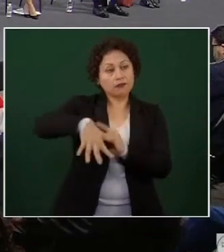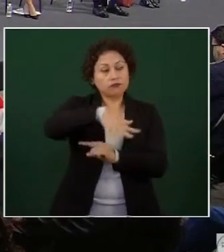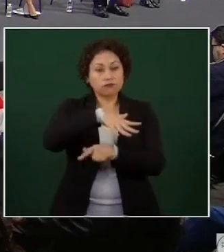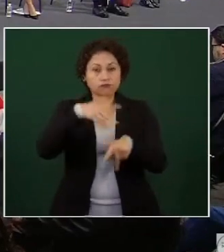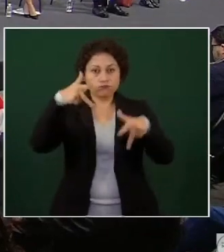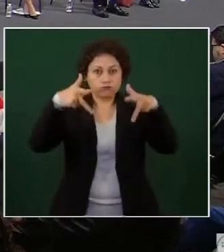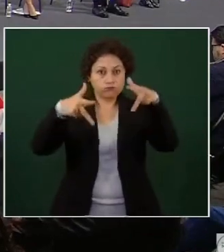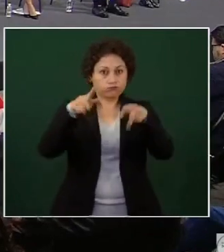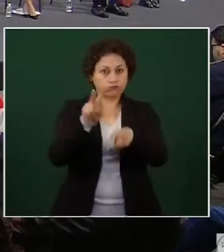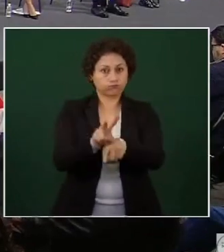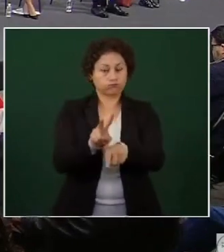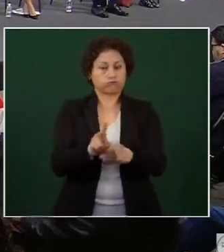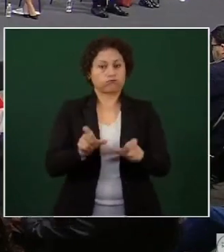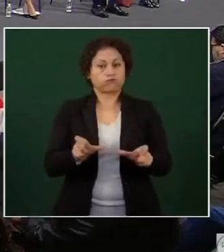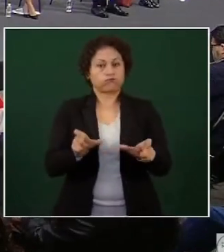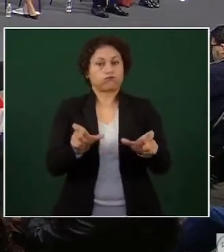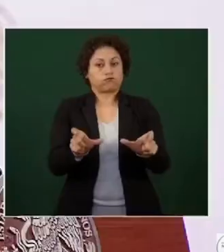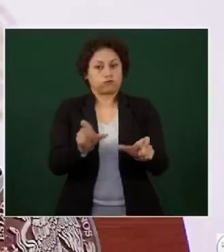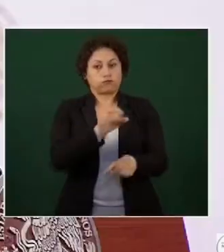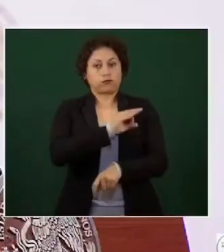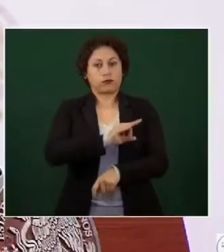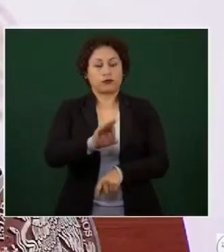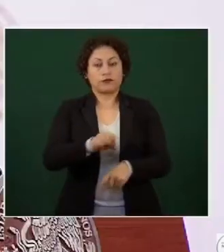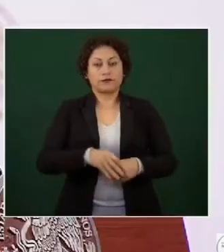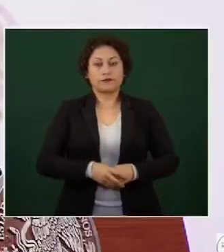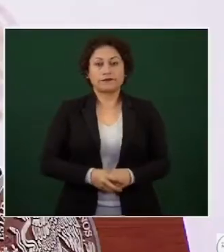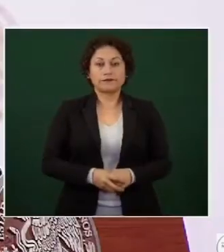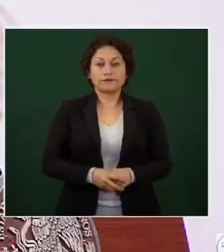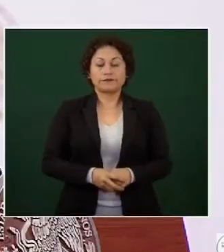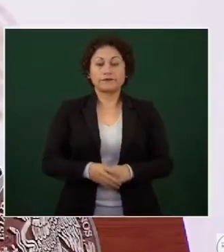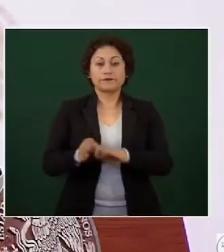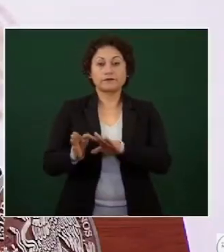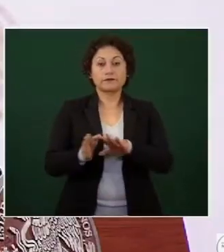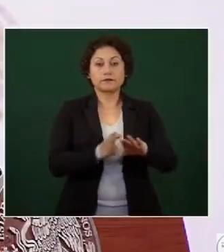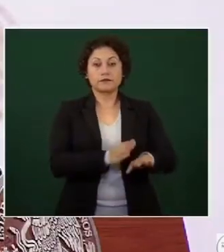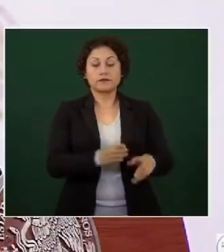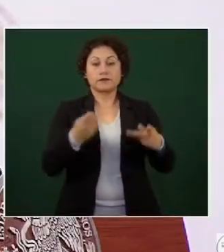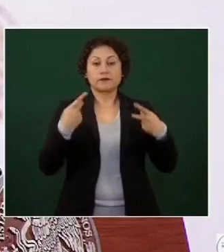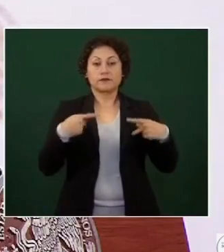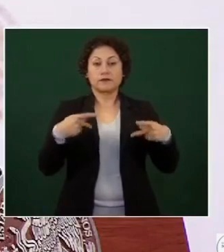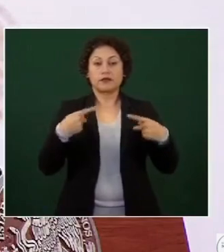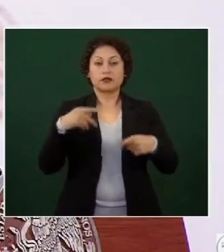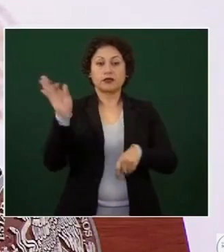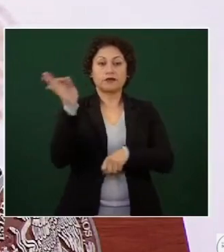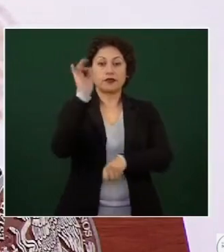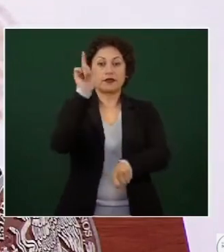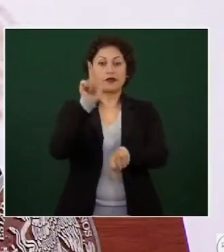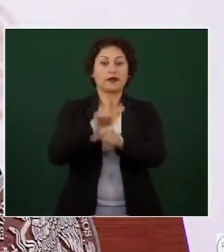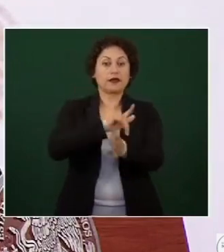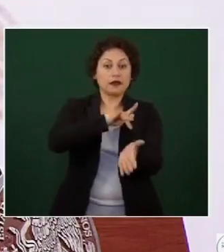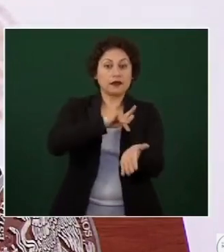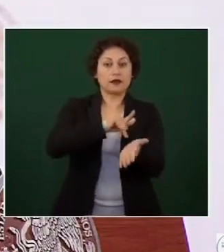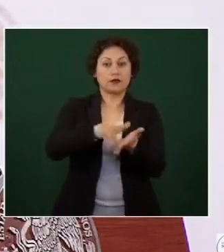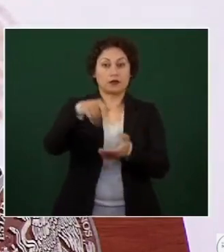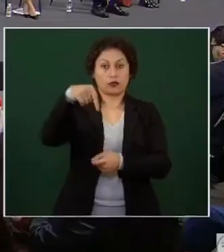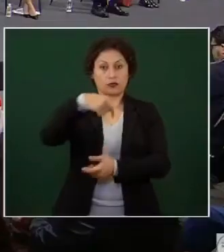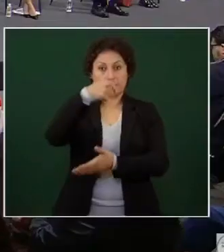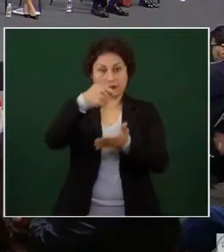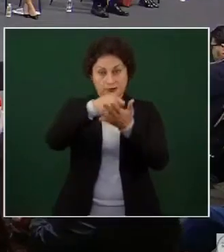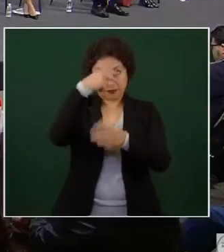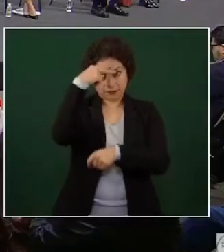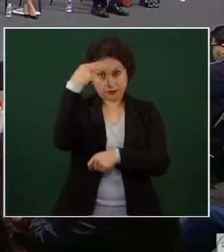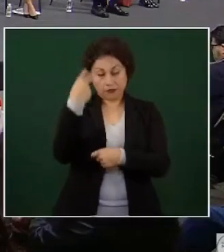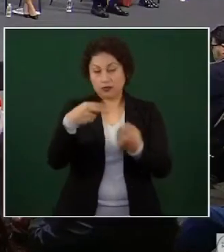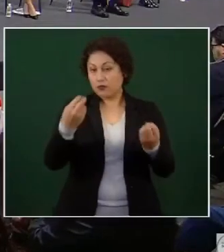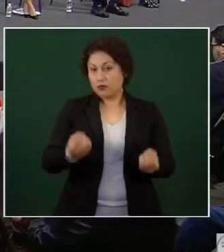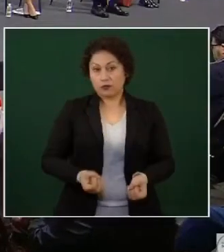y garantizar la seguridad de la ciudadanía. En cuanto a fuerzas de seguridad federales, aquí trabajando en la ciudad,